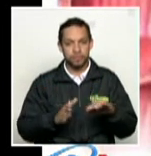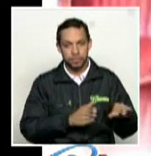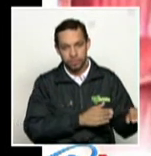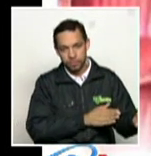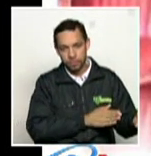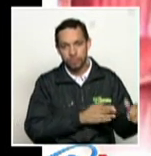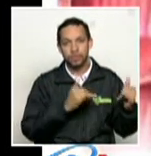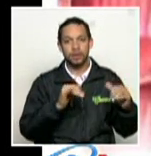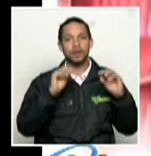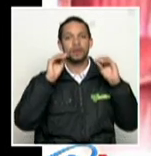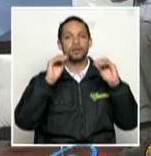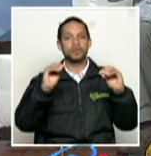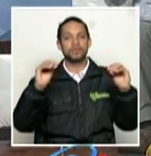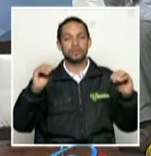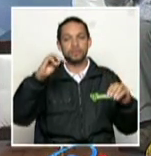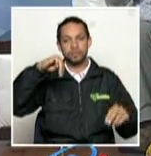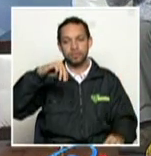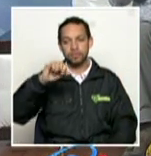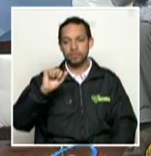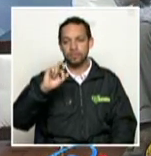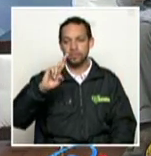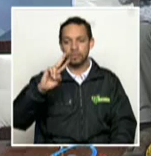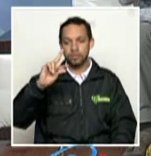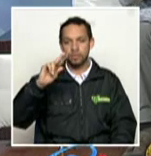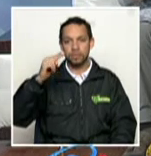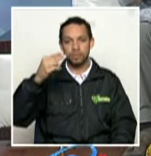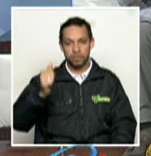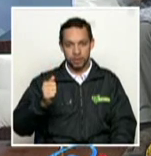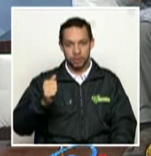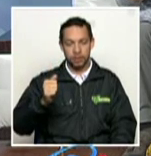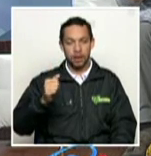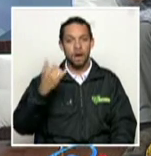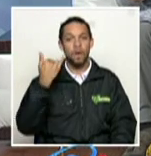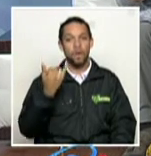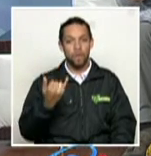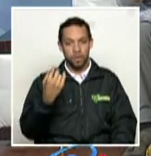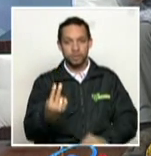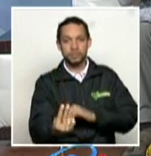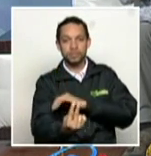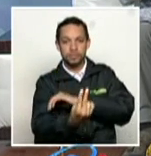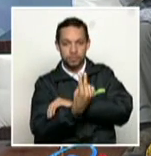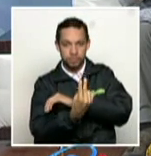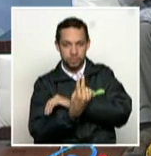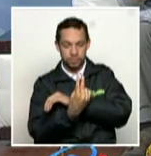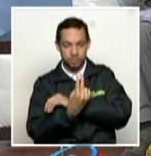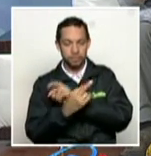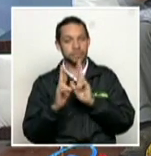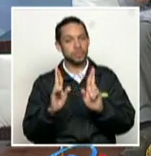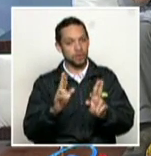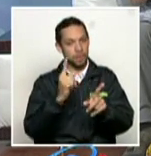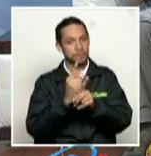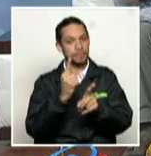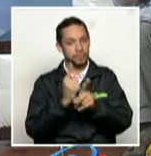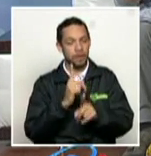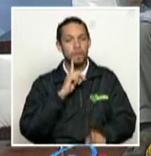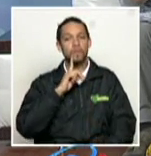yo quiero recordarle a Marta en Bucaramanga que la ganamos hoy como televidente y espero, Marta,